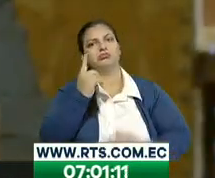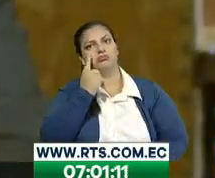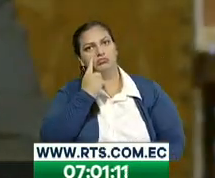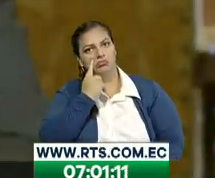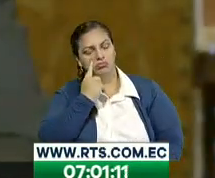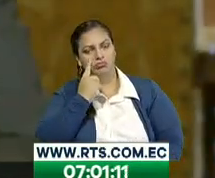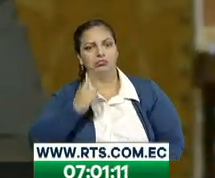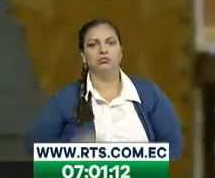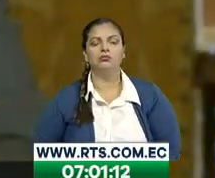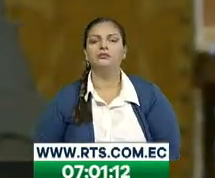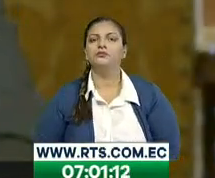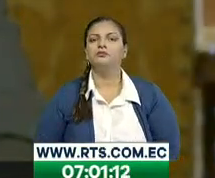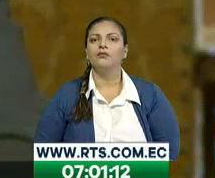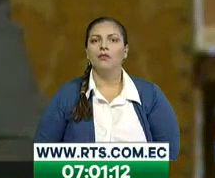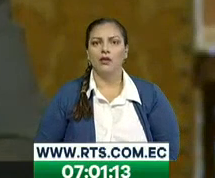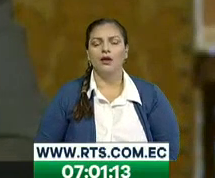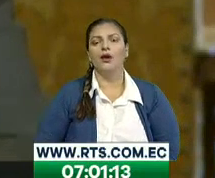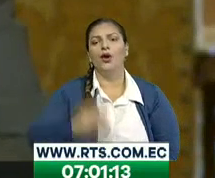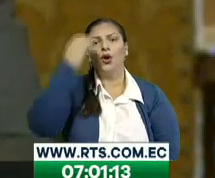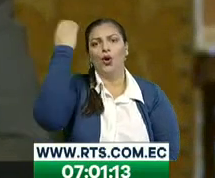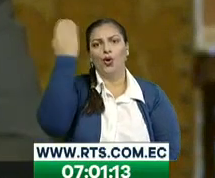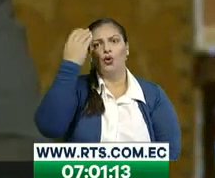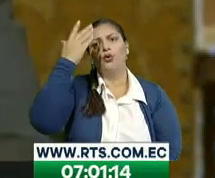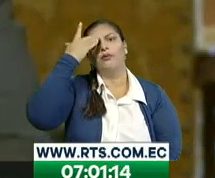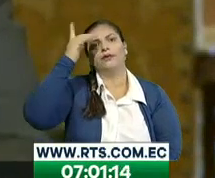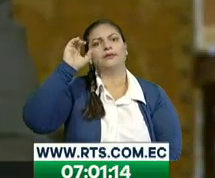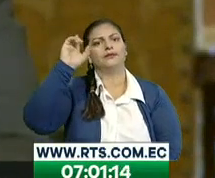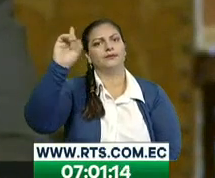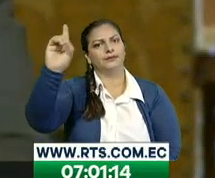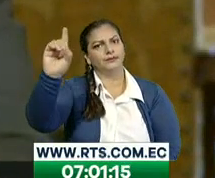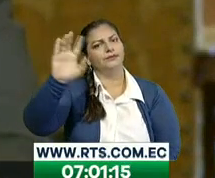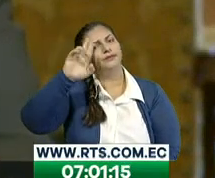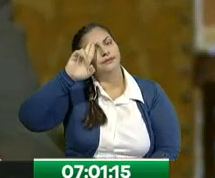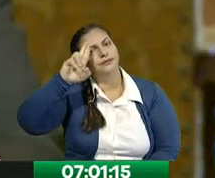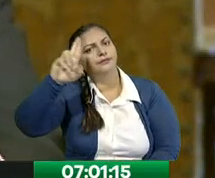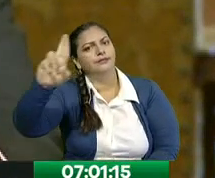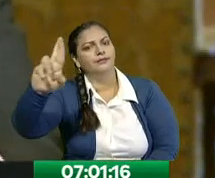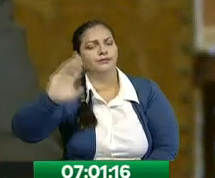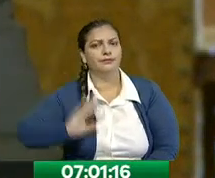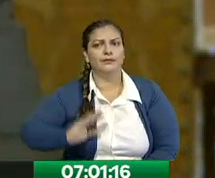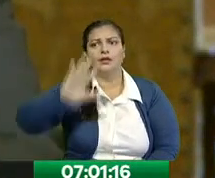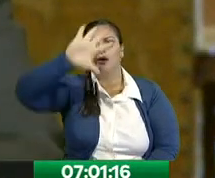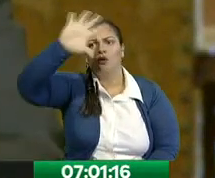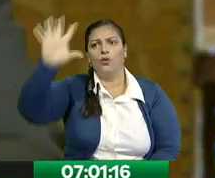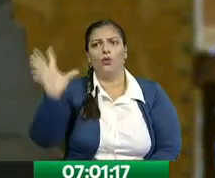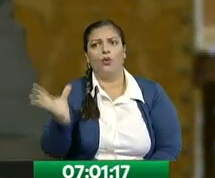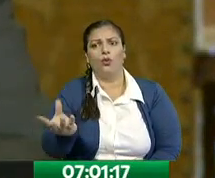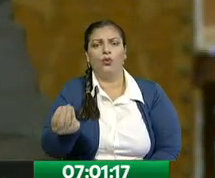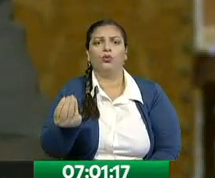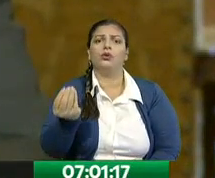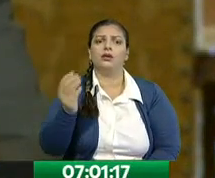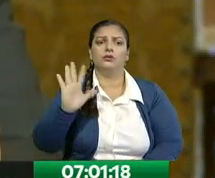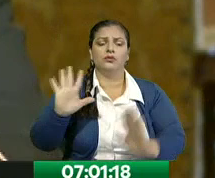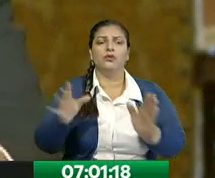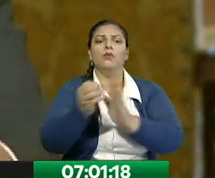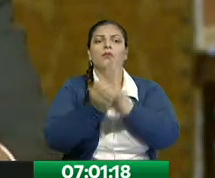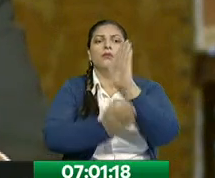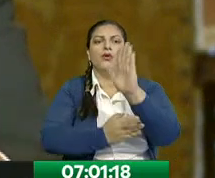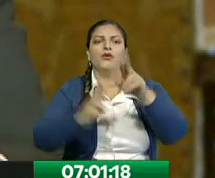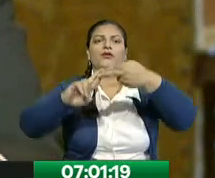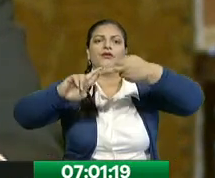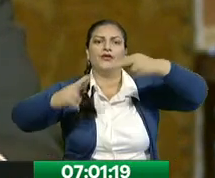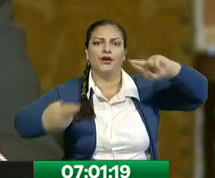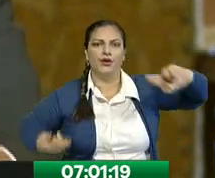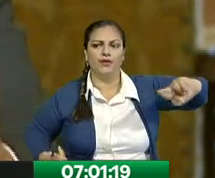ecuatoriano no coincide con la de Colombia. Nosotros creemos que UNASUR es un proyecto regional donde hay una